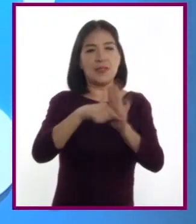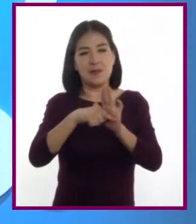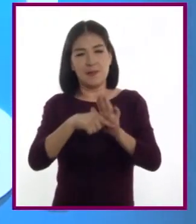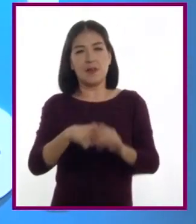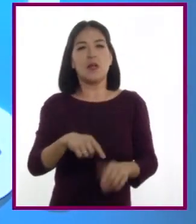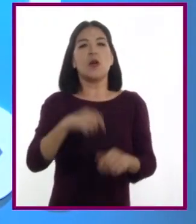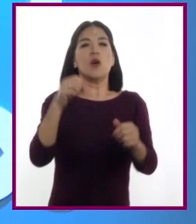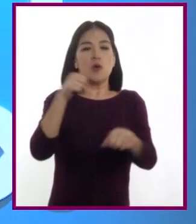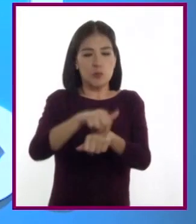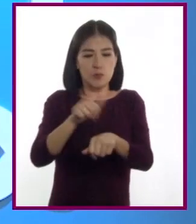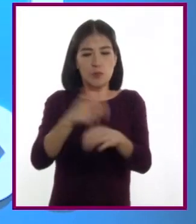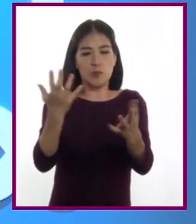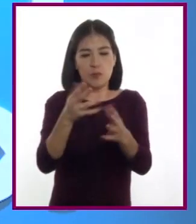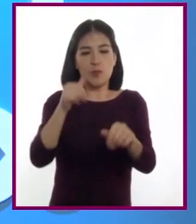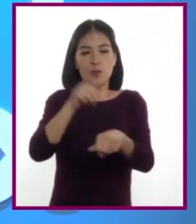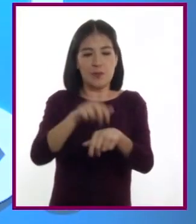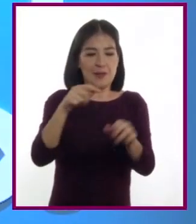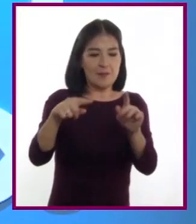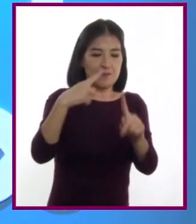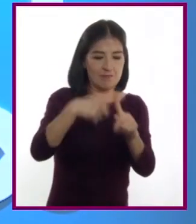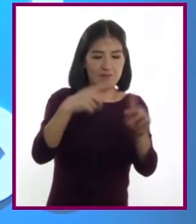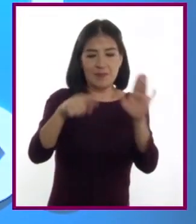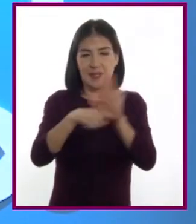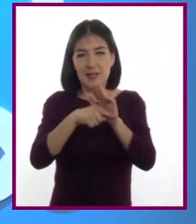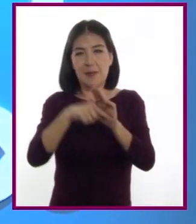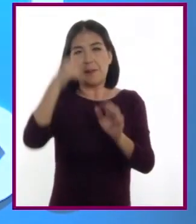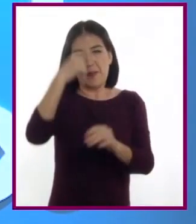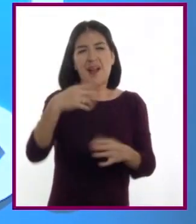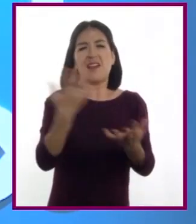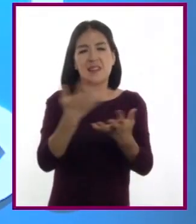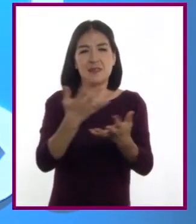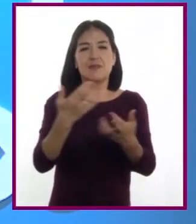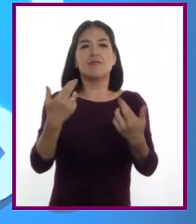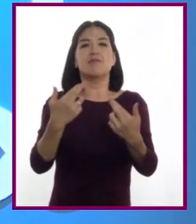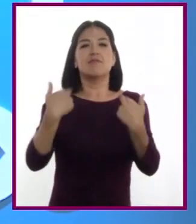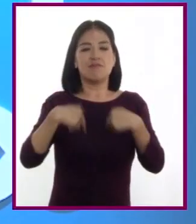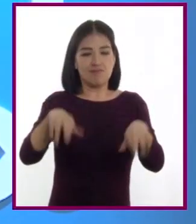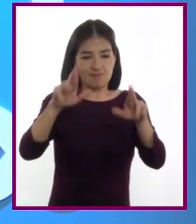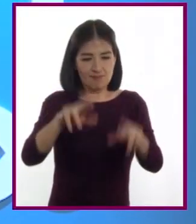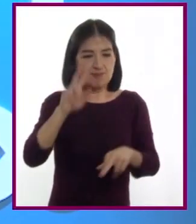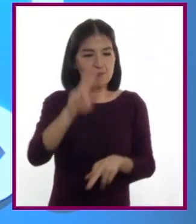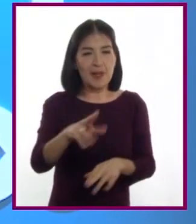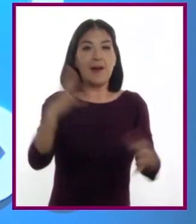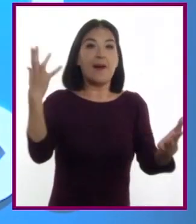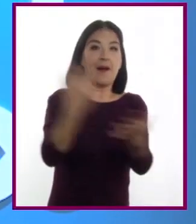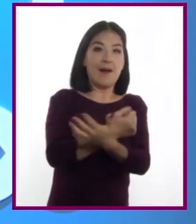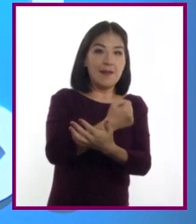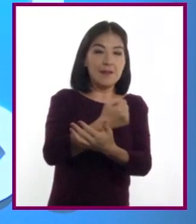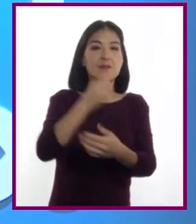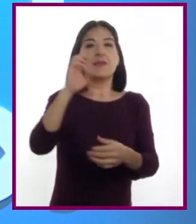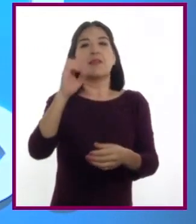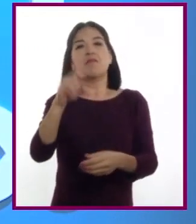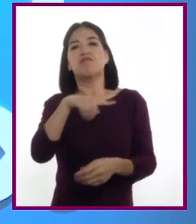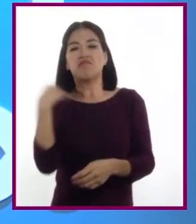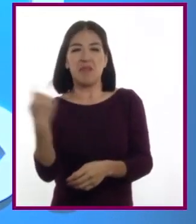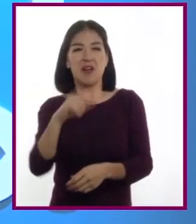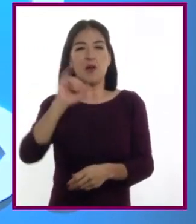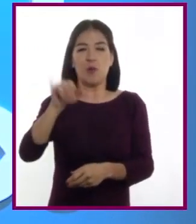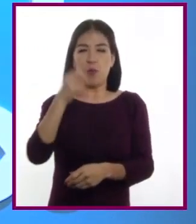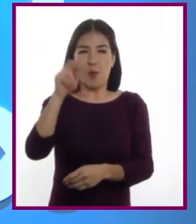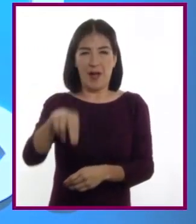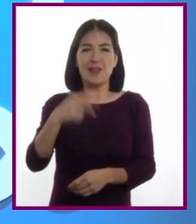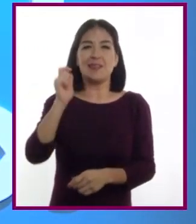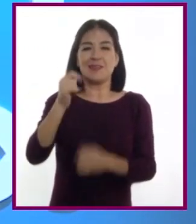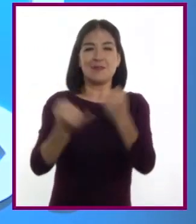Utilizaron números positivos y negativos para representar las ganancias y pérdidas que obtuvo Juan durante un juego de